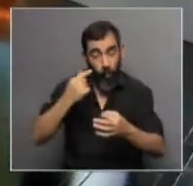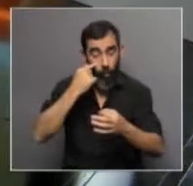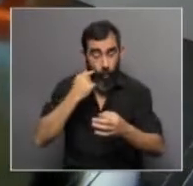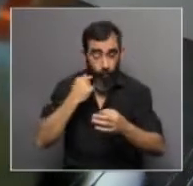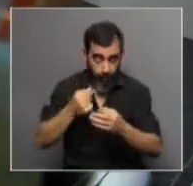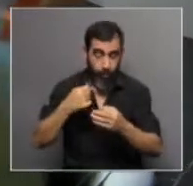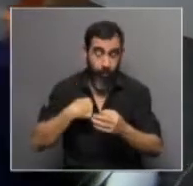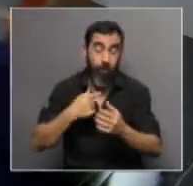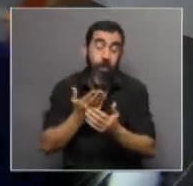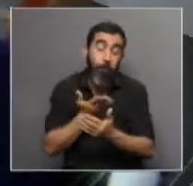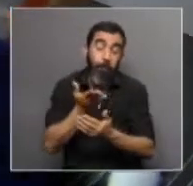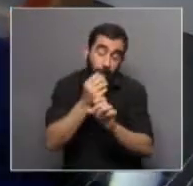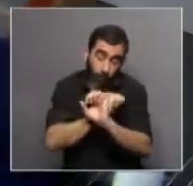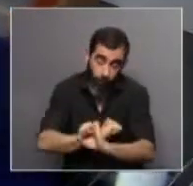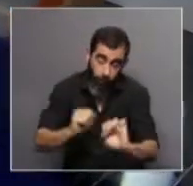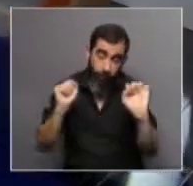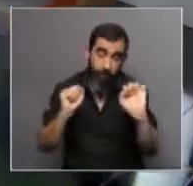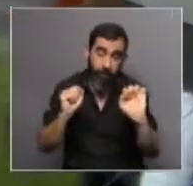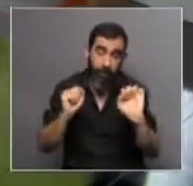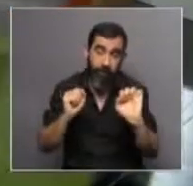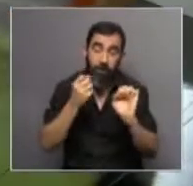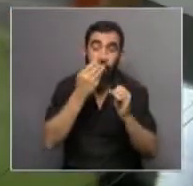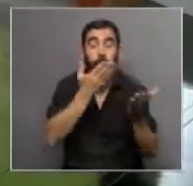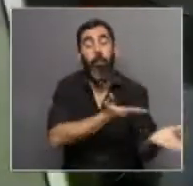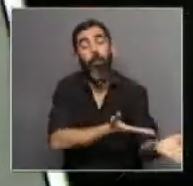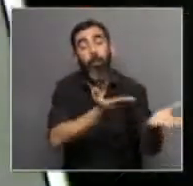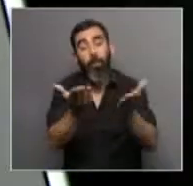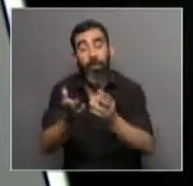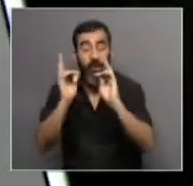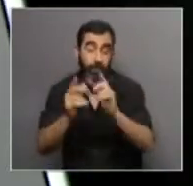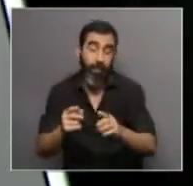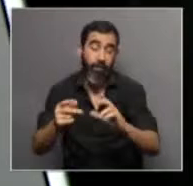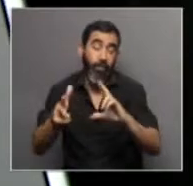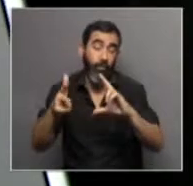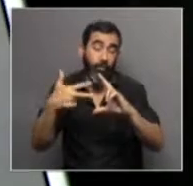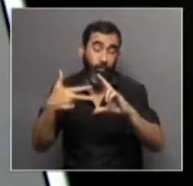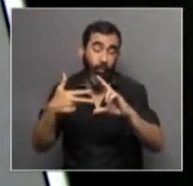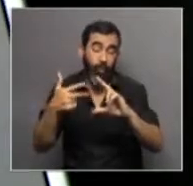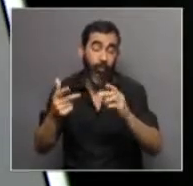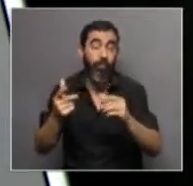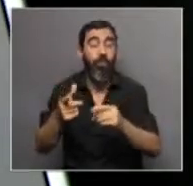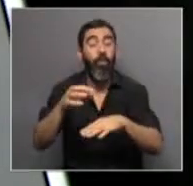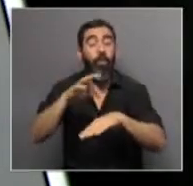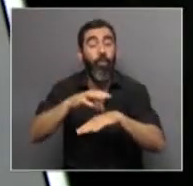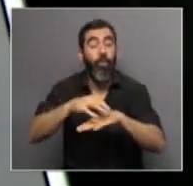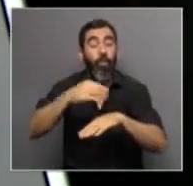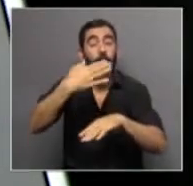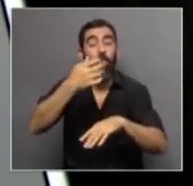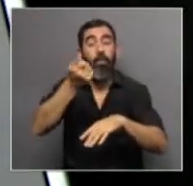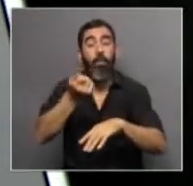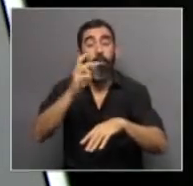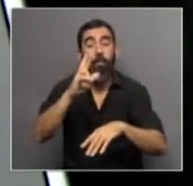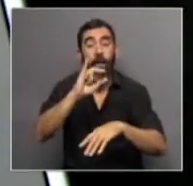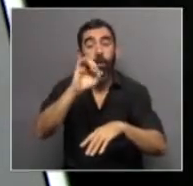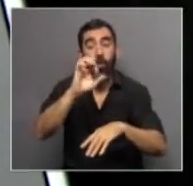a pedir que nos acompañe. Vamos a darle la bienvenida y a sumar a través de la plataforma de Zoom al doctor Enrique Barrios, quien también